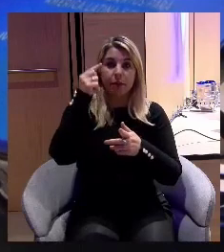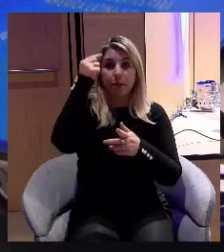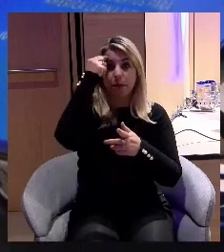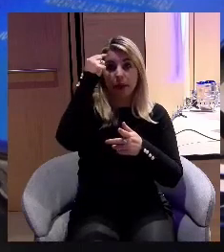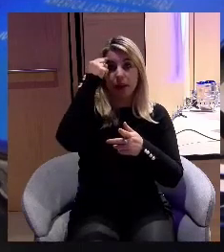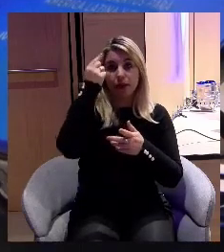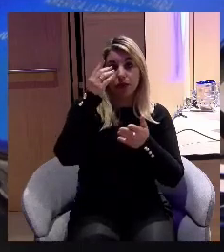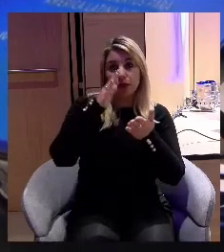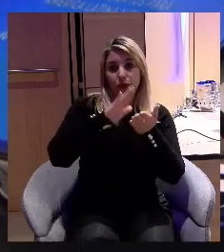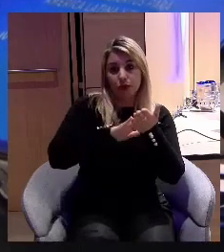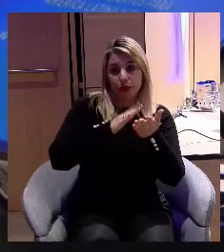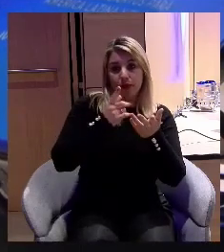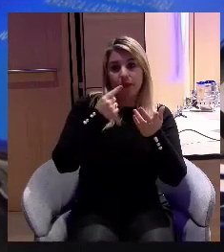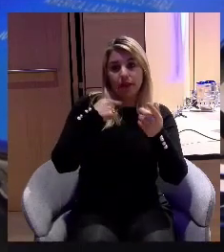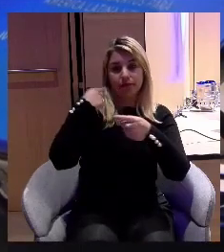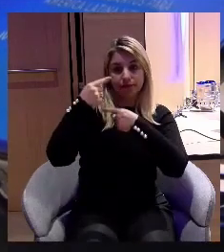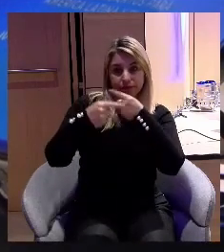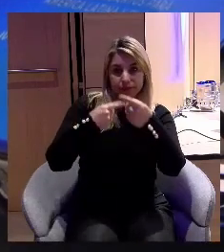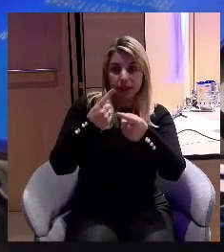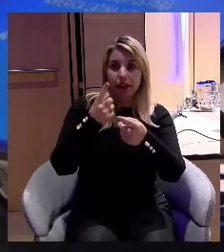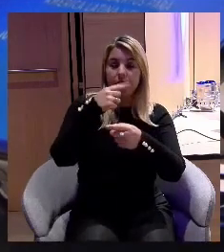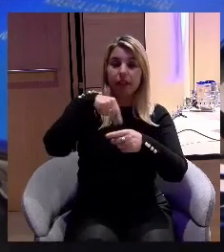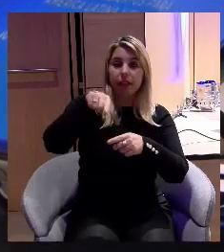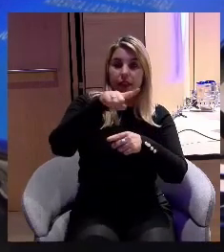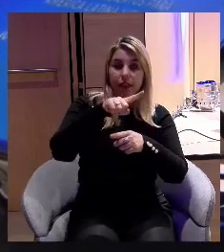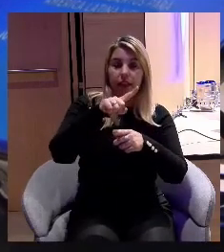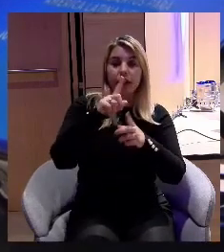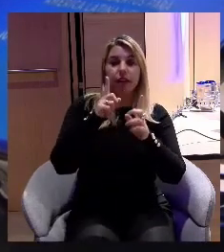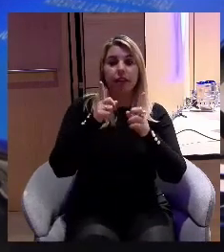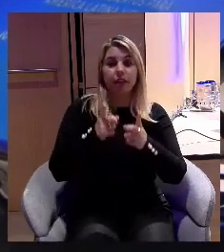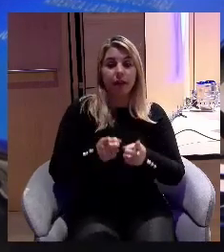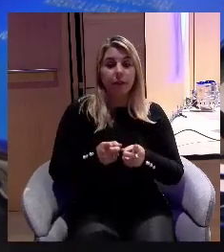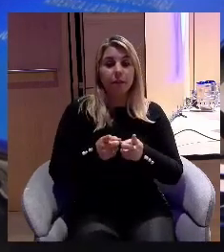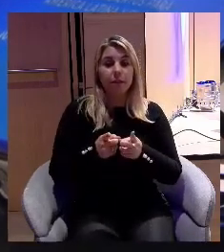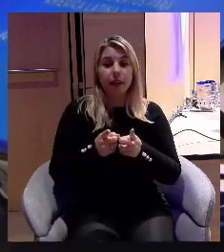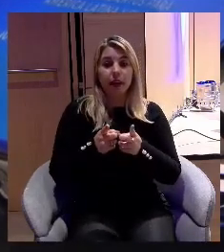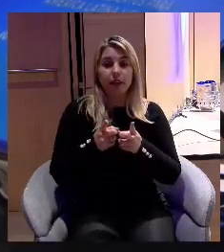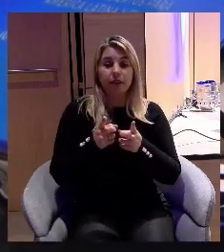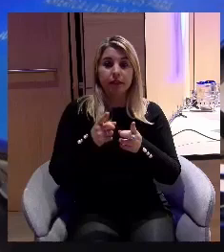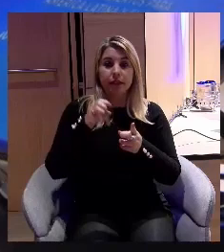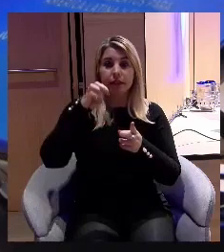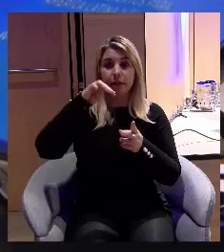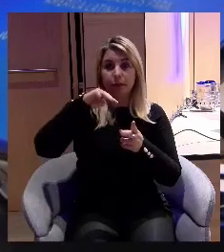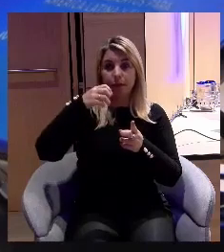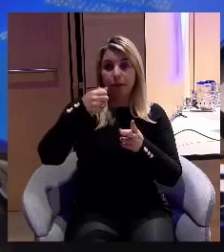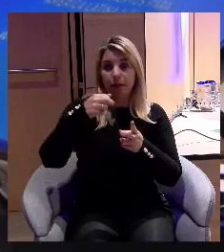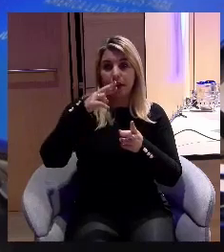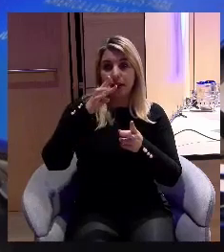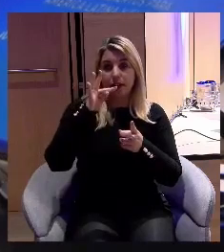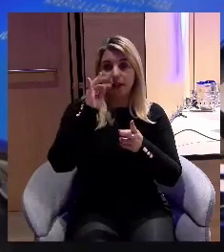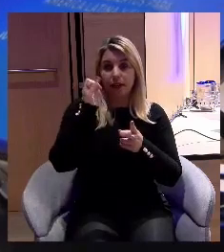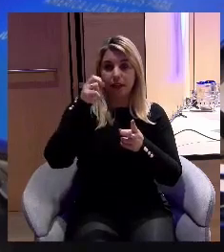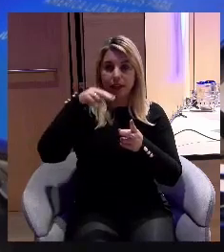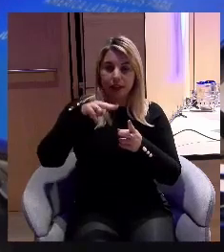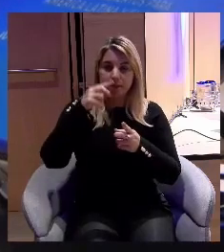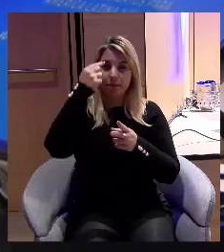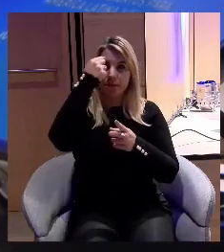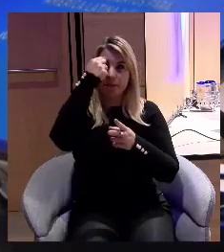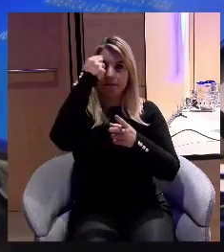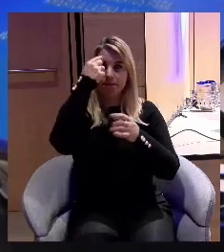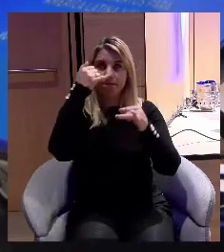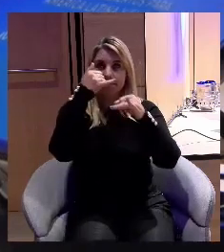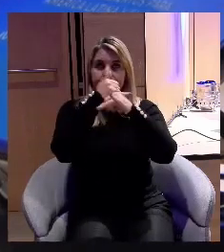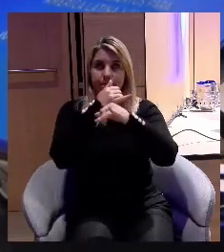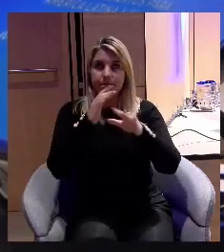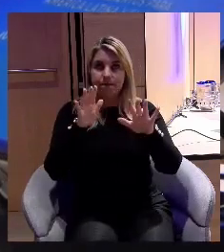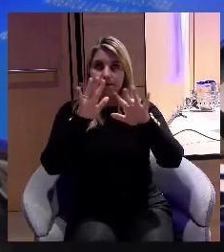sostenibilidad y después quiero traer una de las consignas que nos había dado Martín, que era pensar en los errores. No